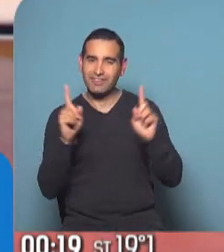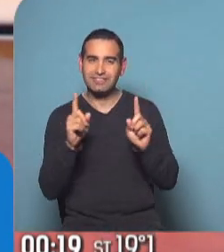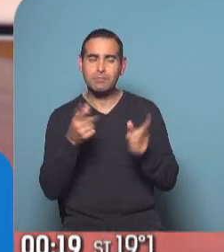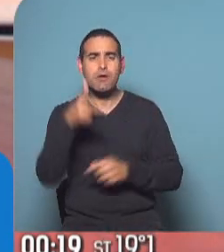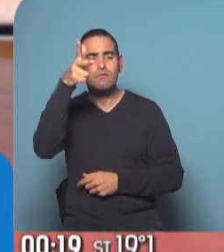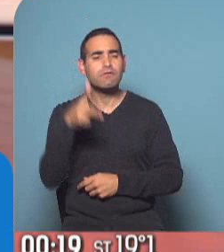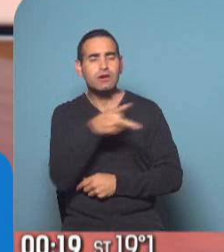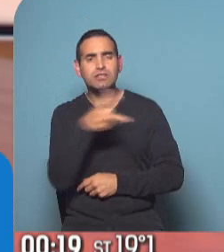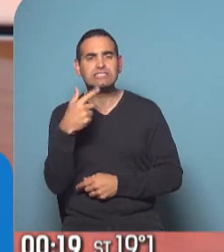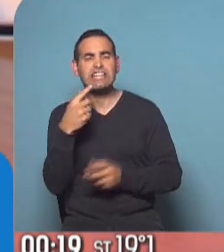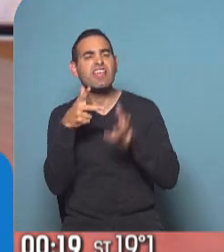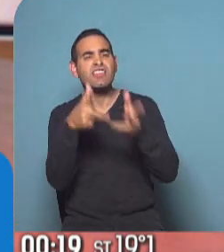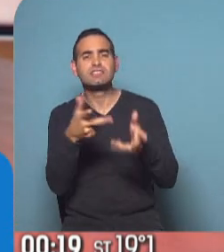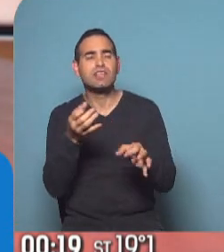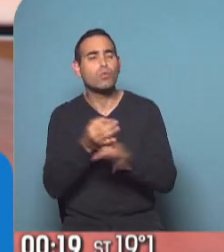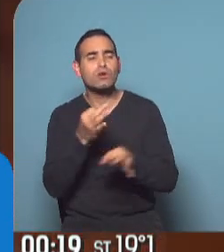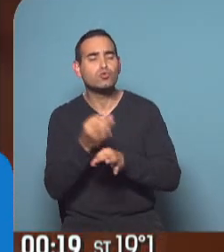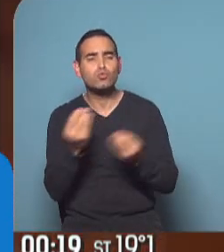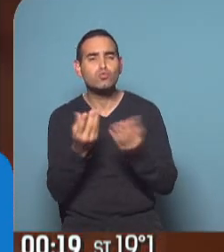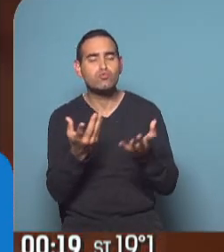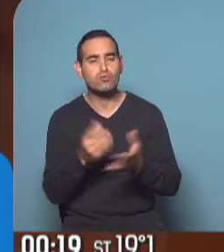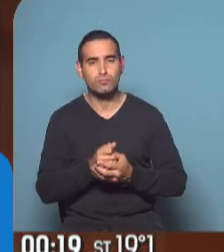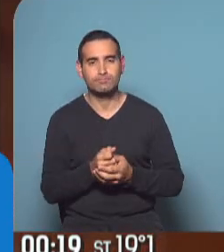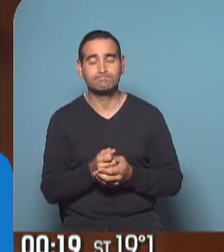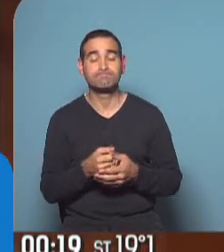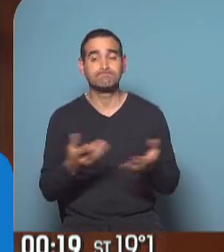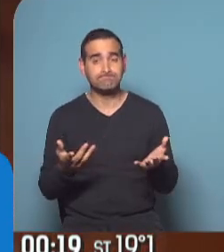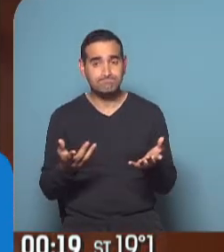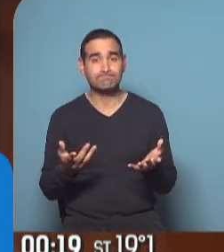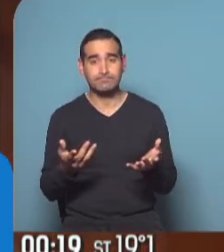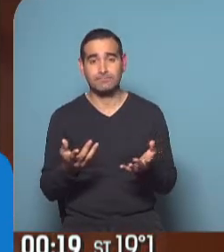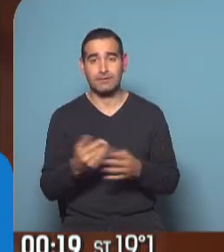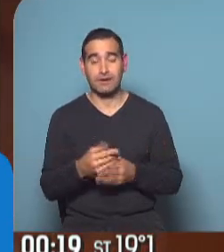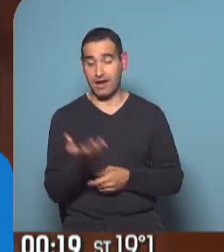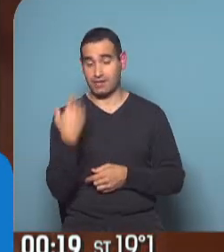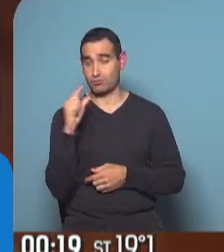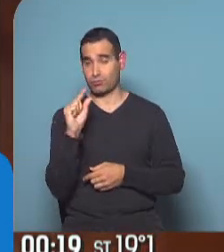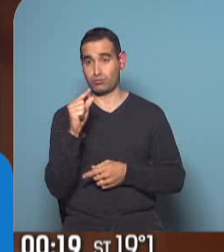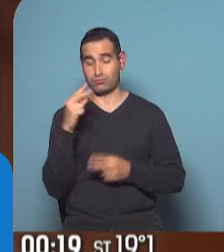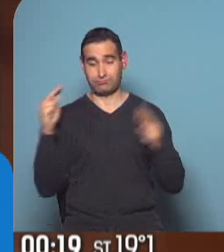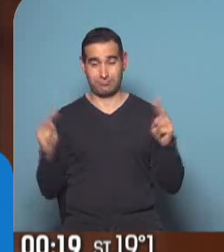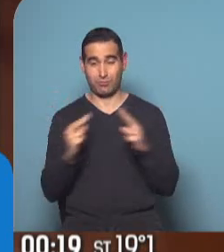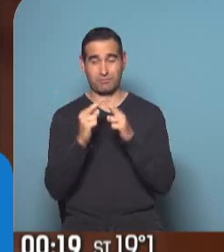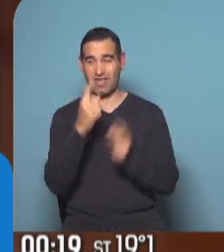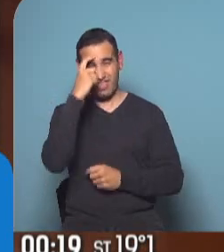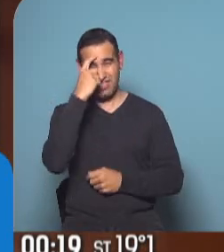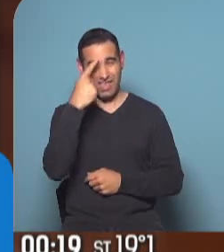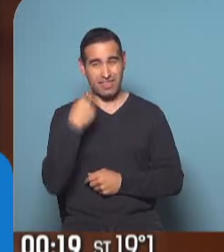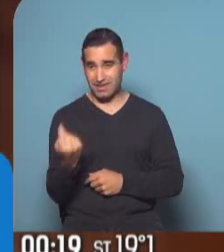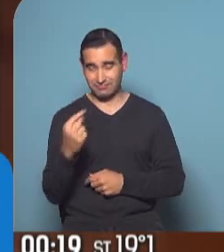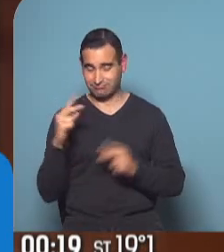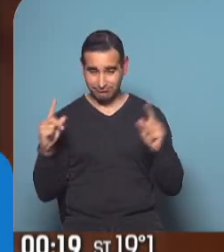dice el papá francisco de cómo está funcionando esta idea bueno acabamos de tener un encuentro con él hace 10 días sí